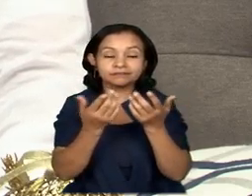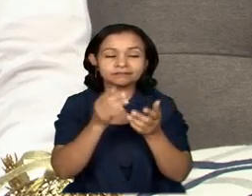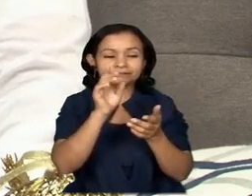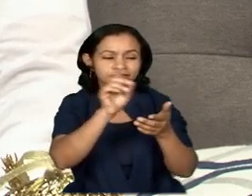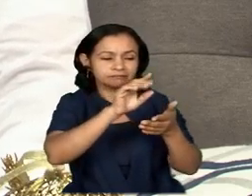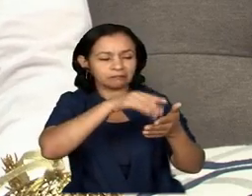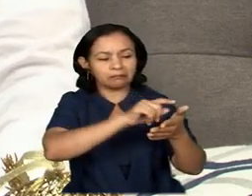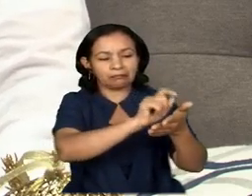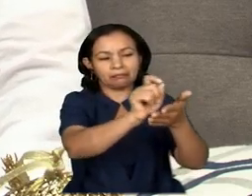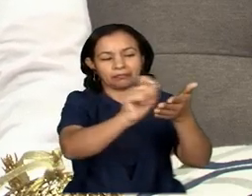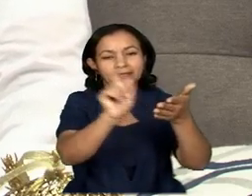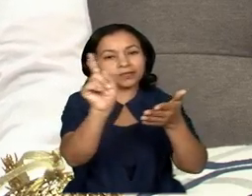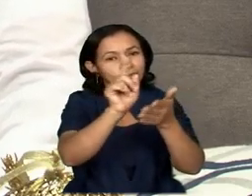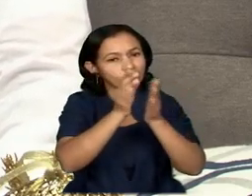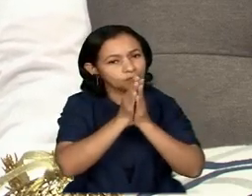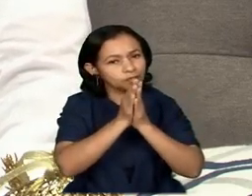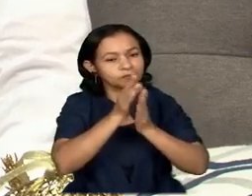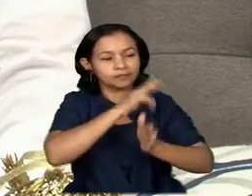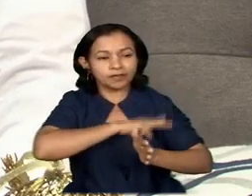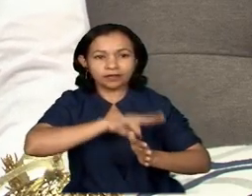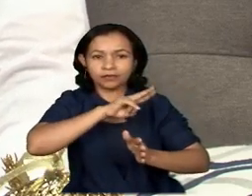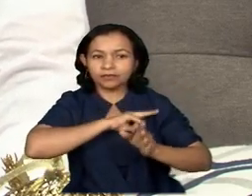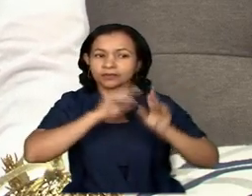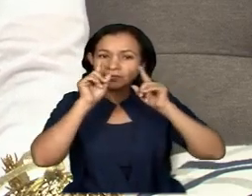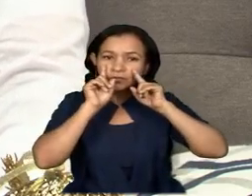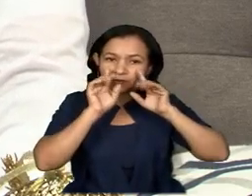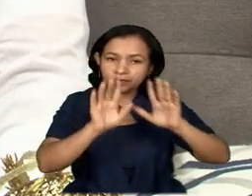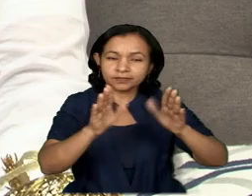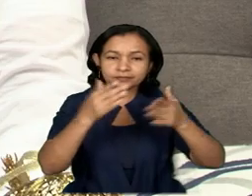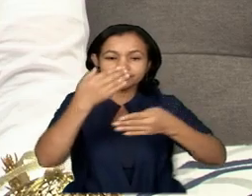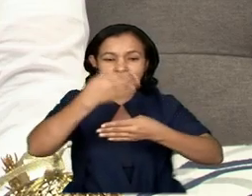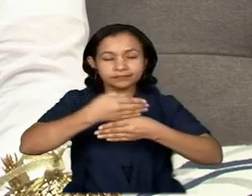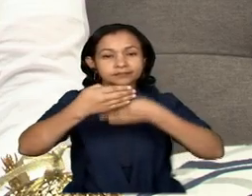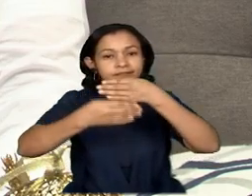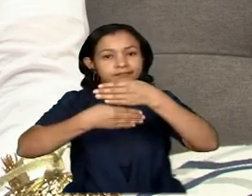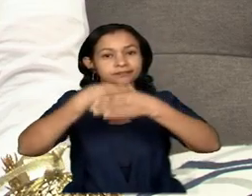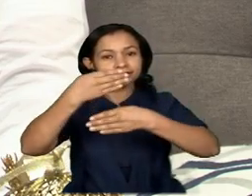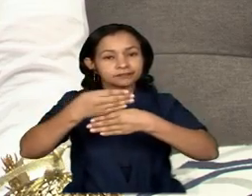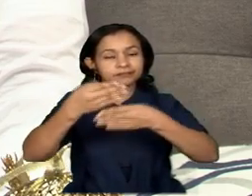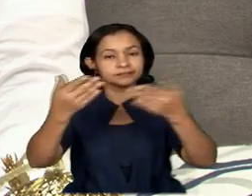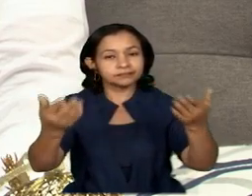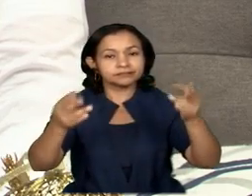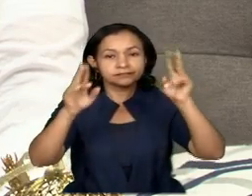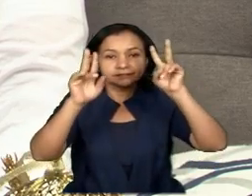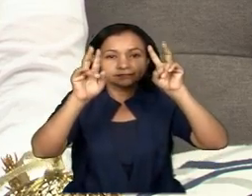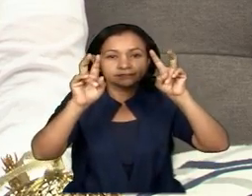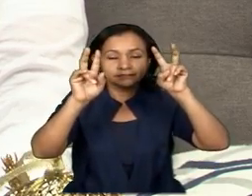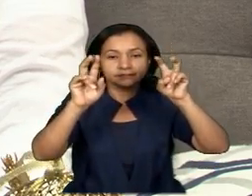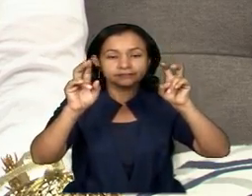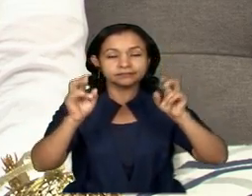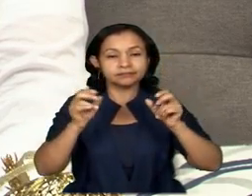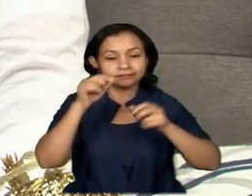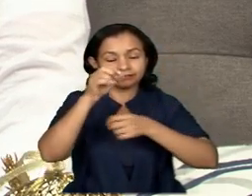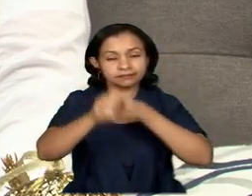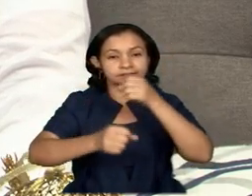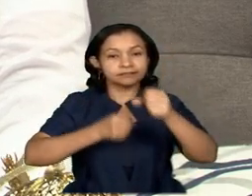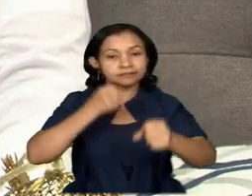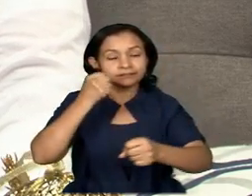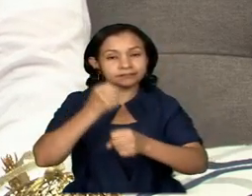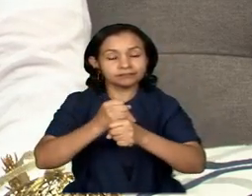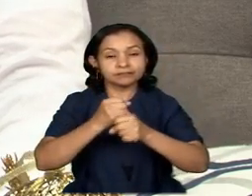que es parte de la promoción de valores. Entonces, infraestructura también ha sido un tema en el cual se ha avanzado este año.